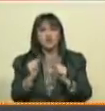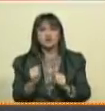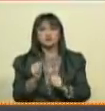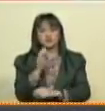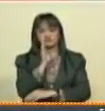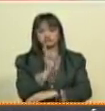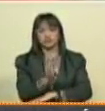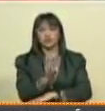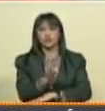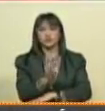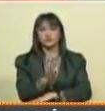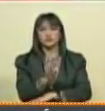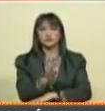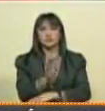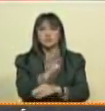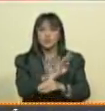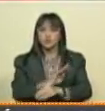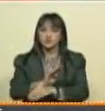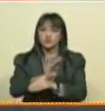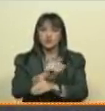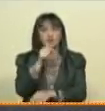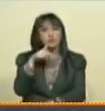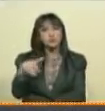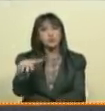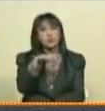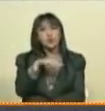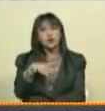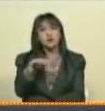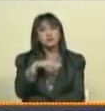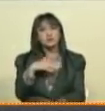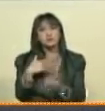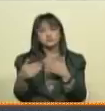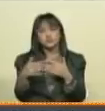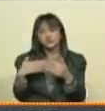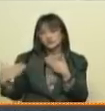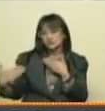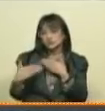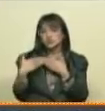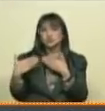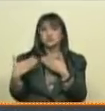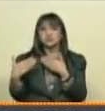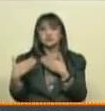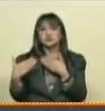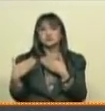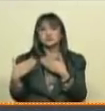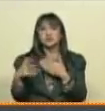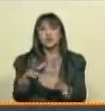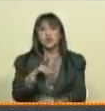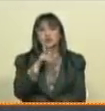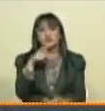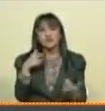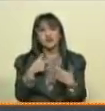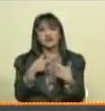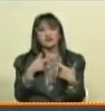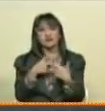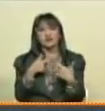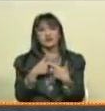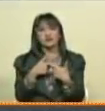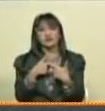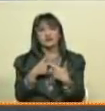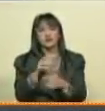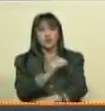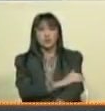firmeza, protegiendo a nuestro pueblo frente a los ataques de la guerra inclemente que le ha jurado la